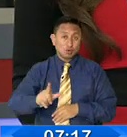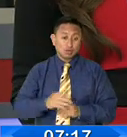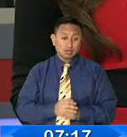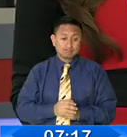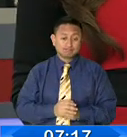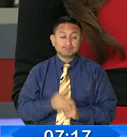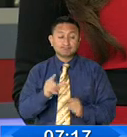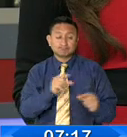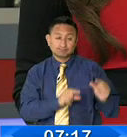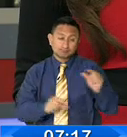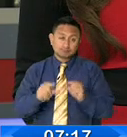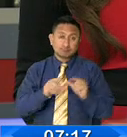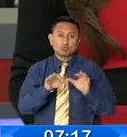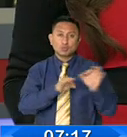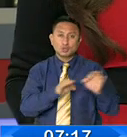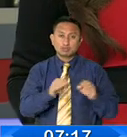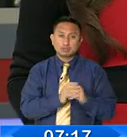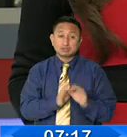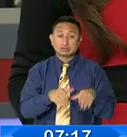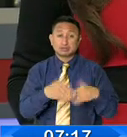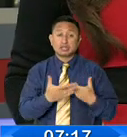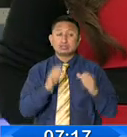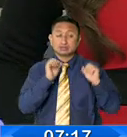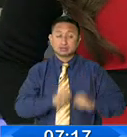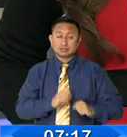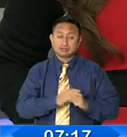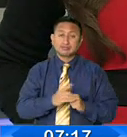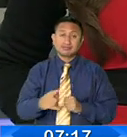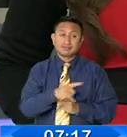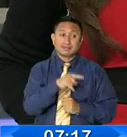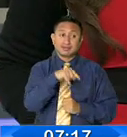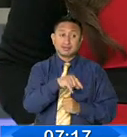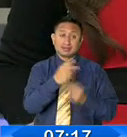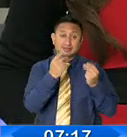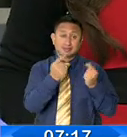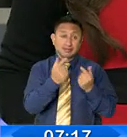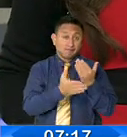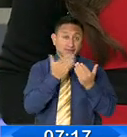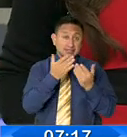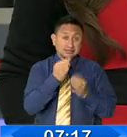Epidemiólogos explican que se trata de una cepa altamente contagiosa.